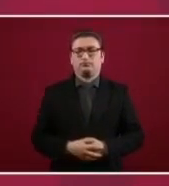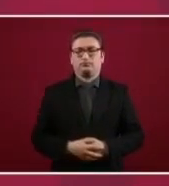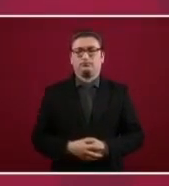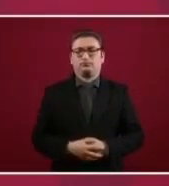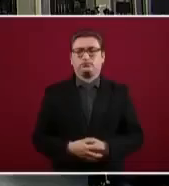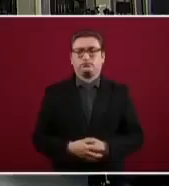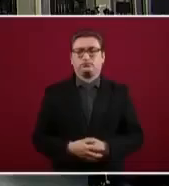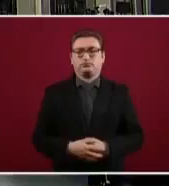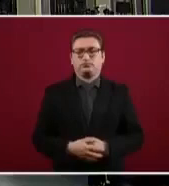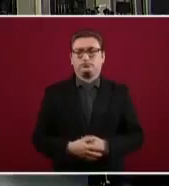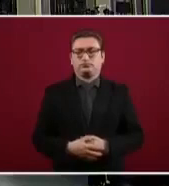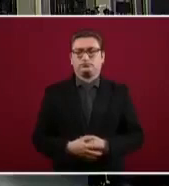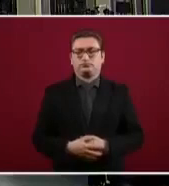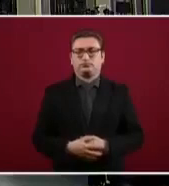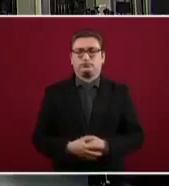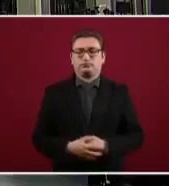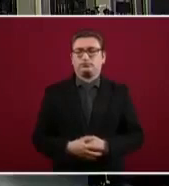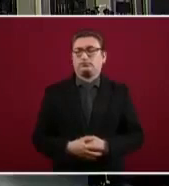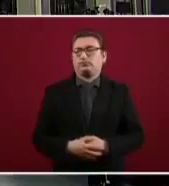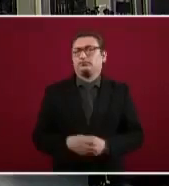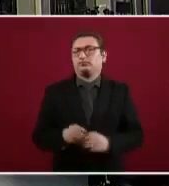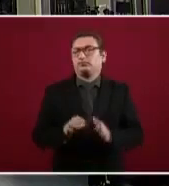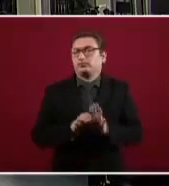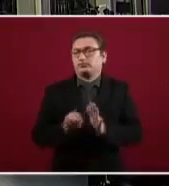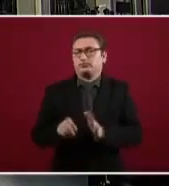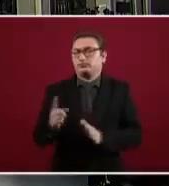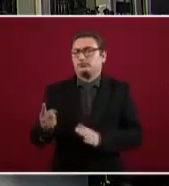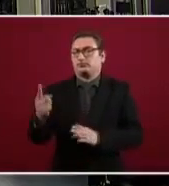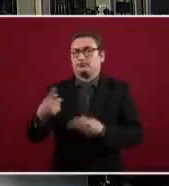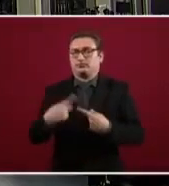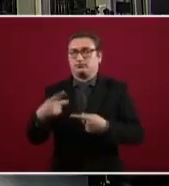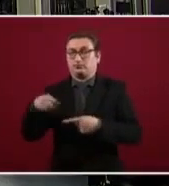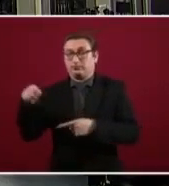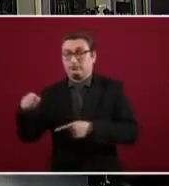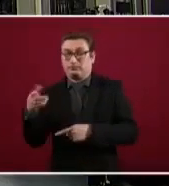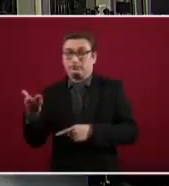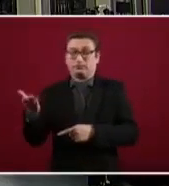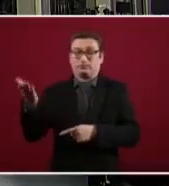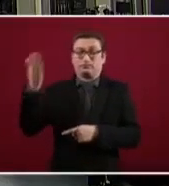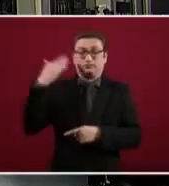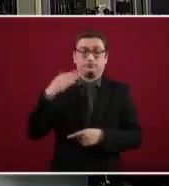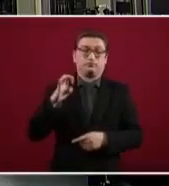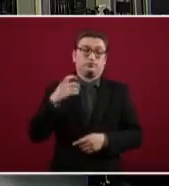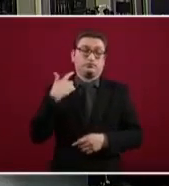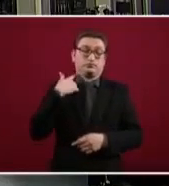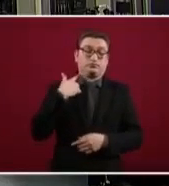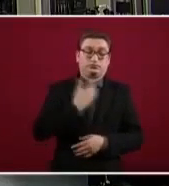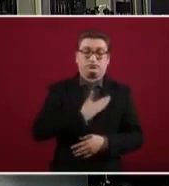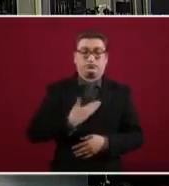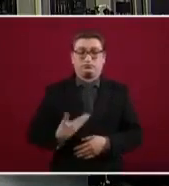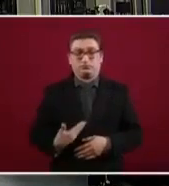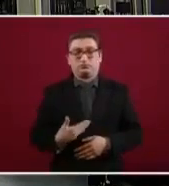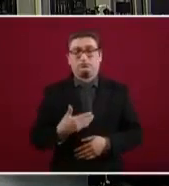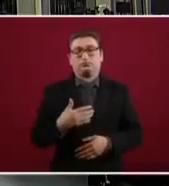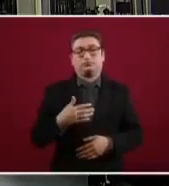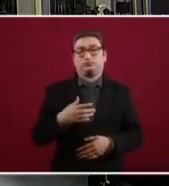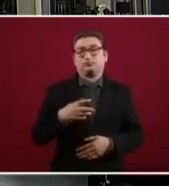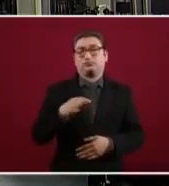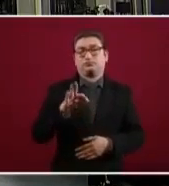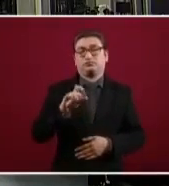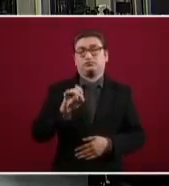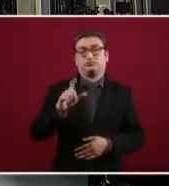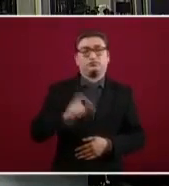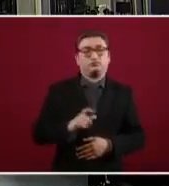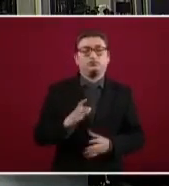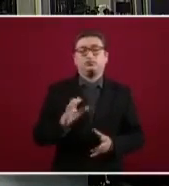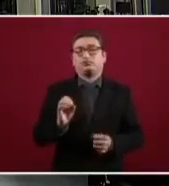si este personaje cuidaba al expresidente fox el ex